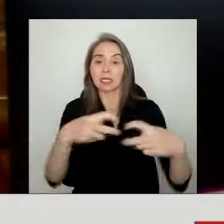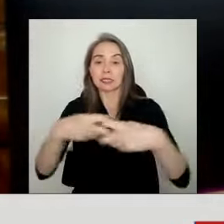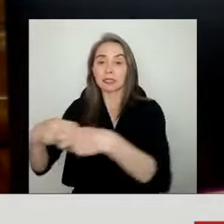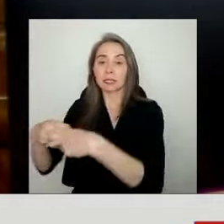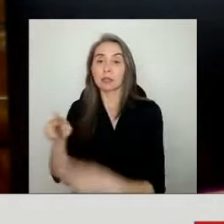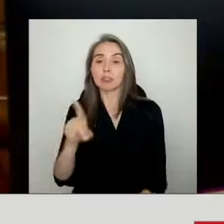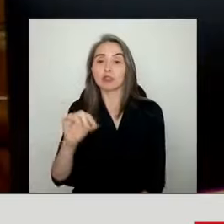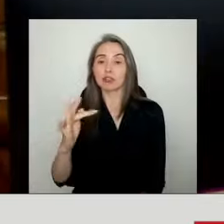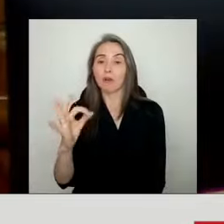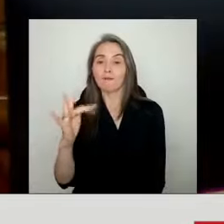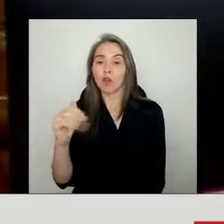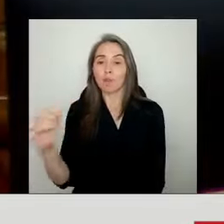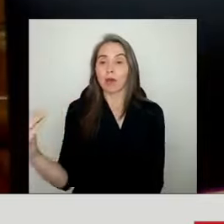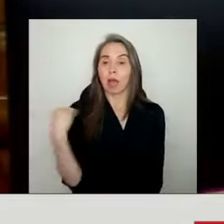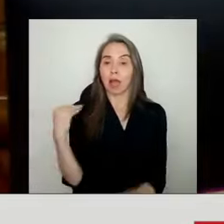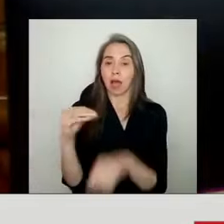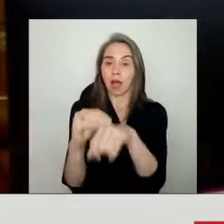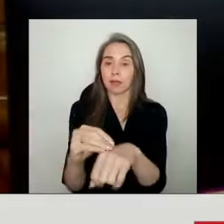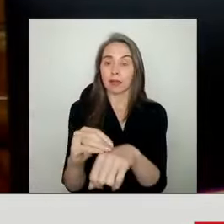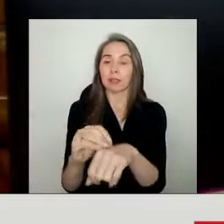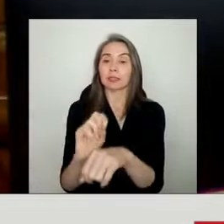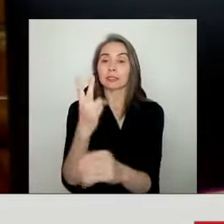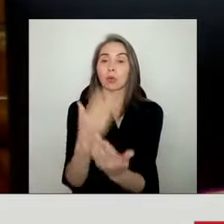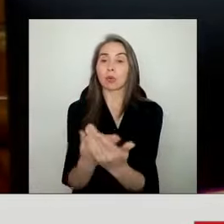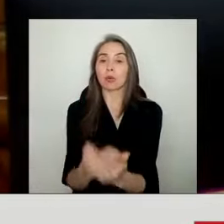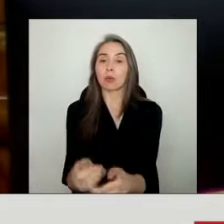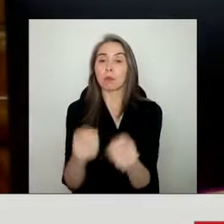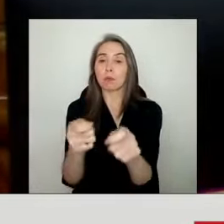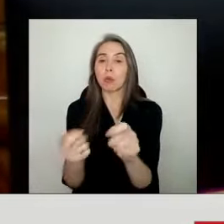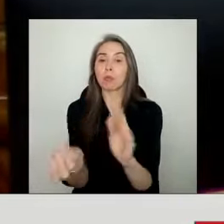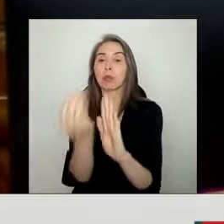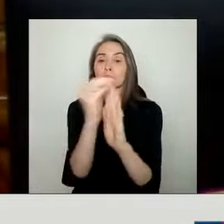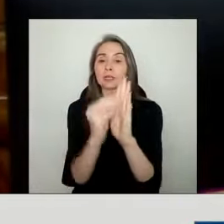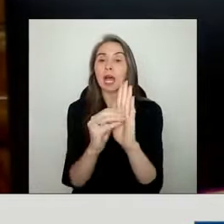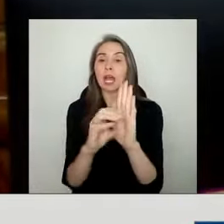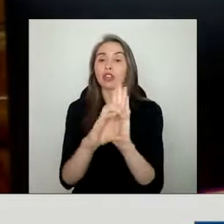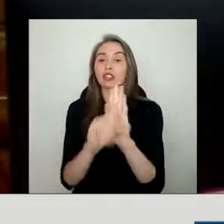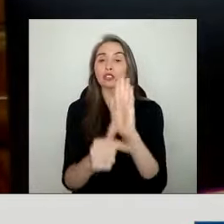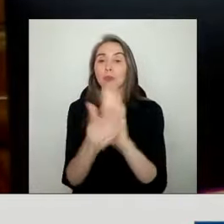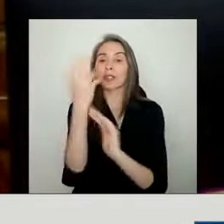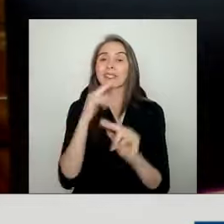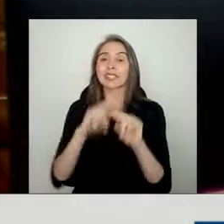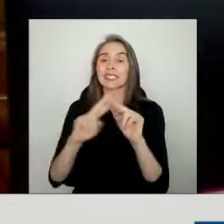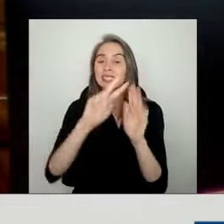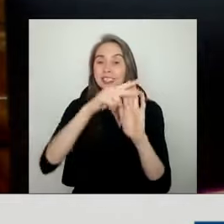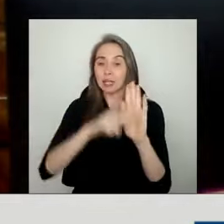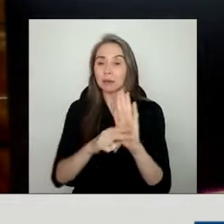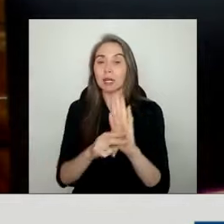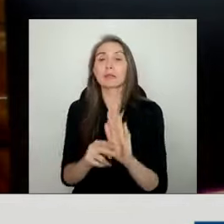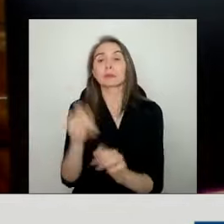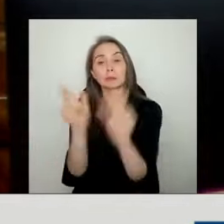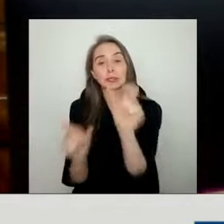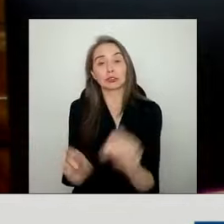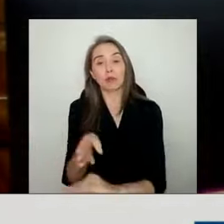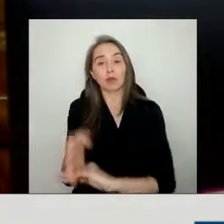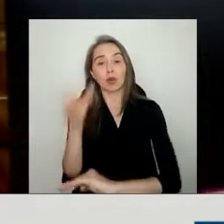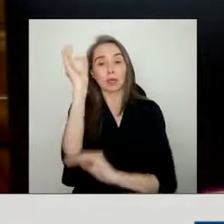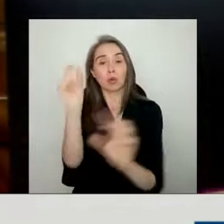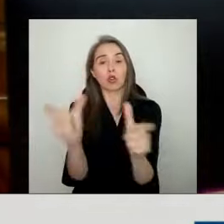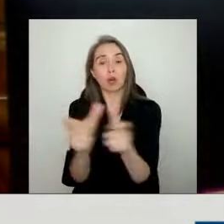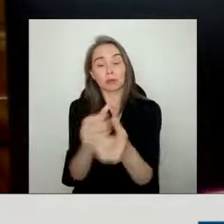parte fue parte de la segunda propuesta de Constitución gran parte de los expositores que asistieron a la comisión destacaron lo valioso